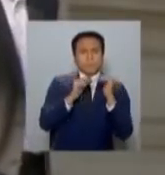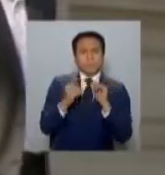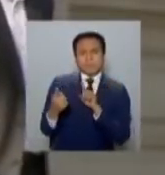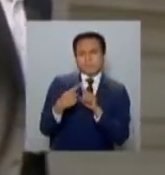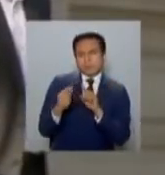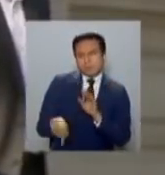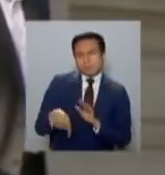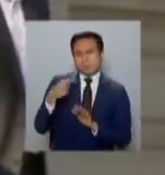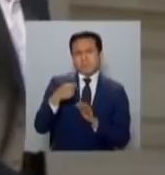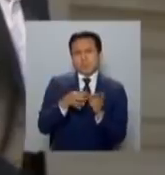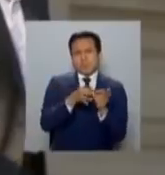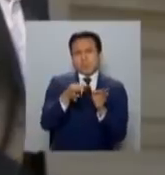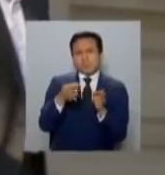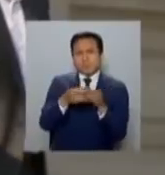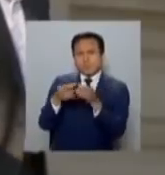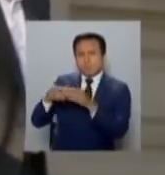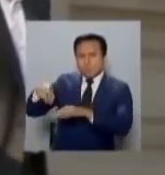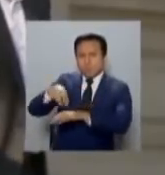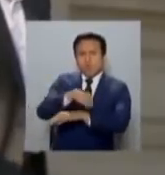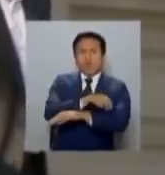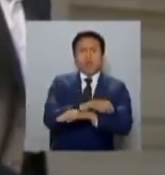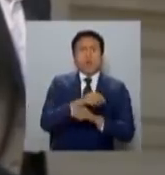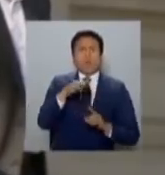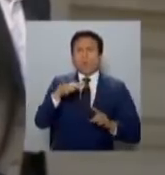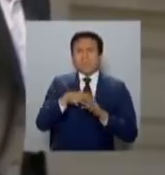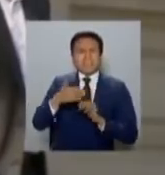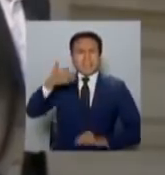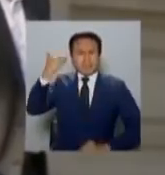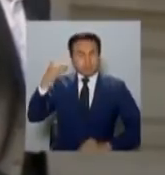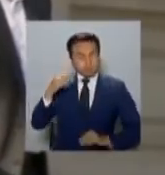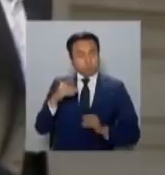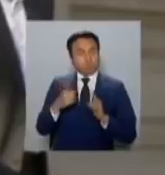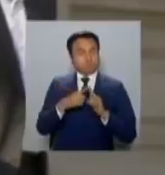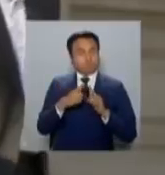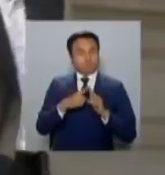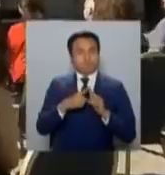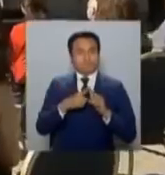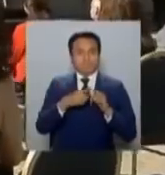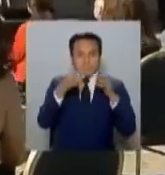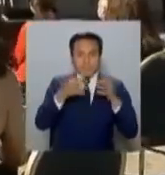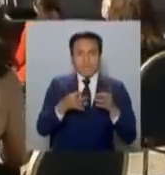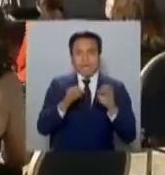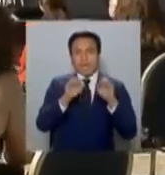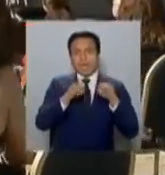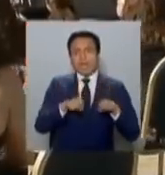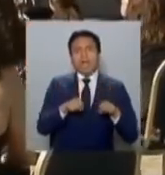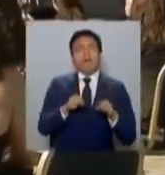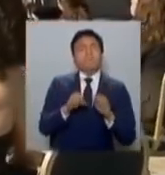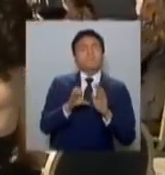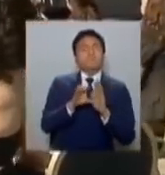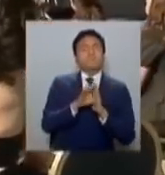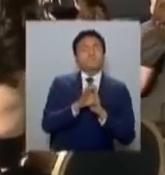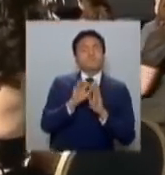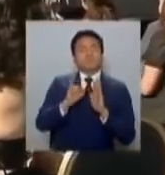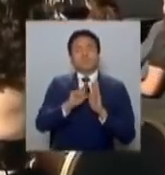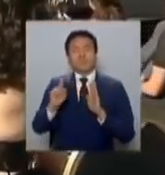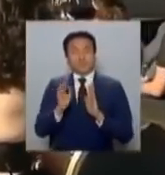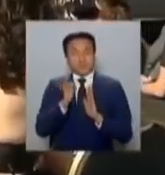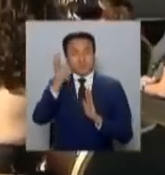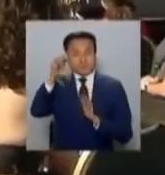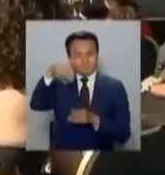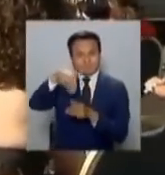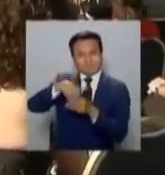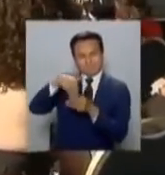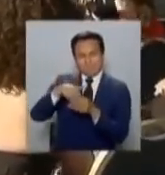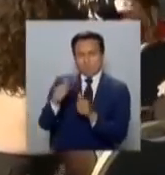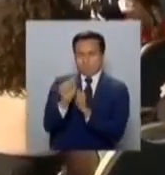a las colectividades del día en que dará a conocer estos nombres, lo que estábamos hablando recién, ¿no? Pese a que han transmitido que sería esta semana. En el comando de Boric, no